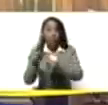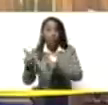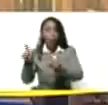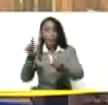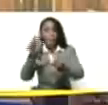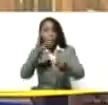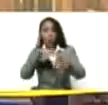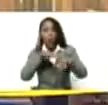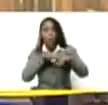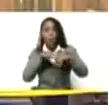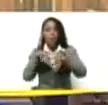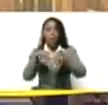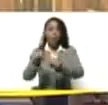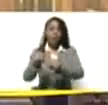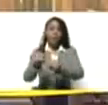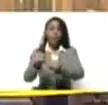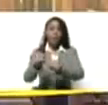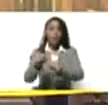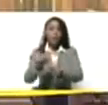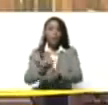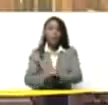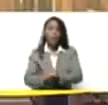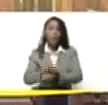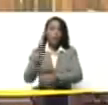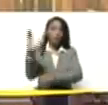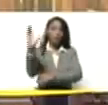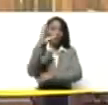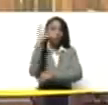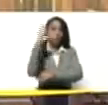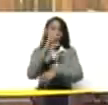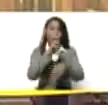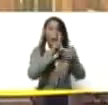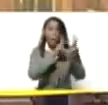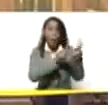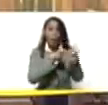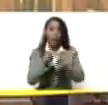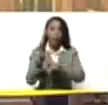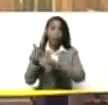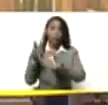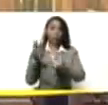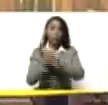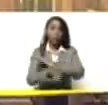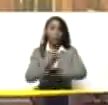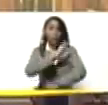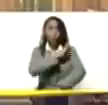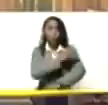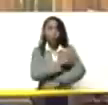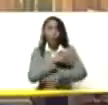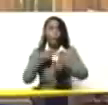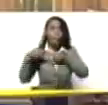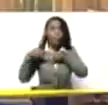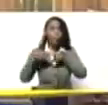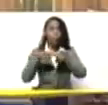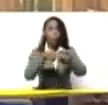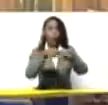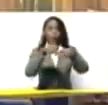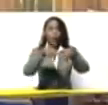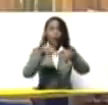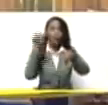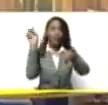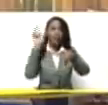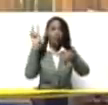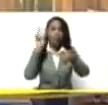señores generales ministros ministras gobernadores gobernadoras pregunto yo a tiempo de